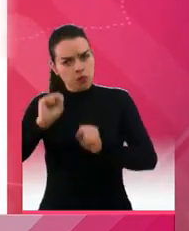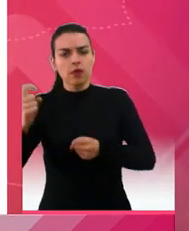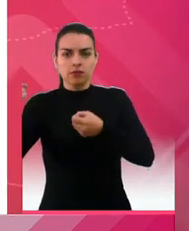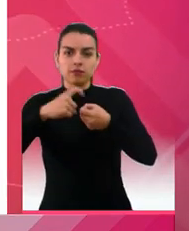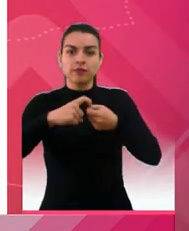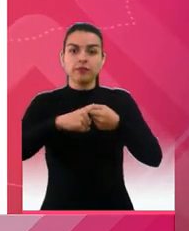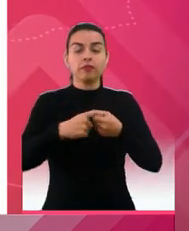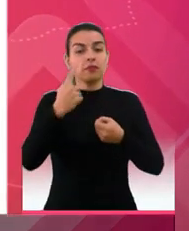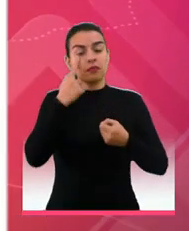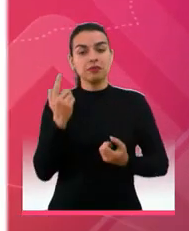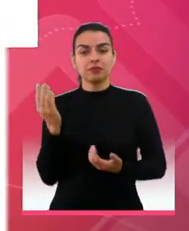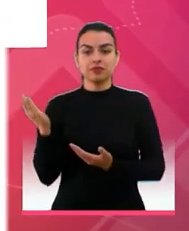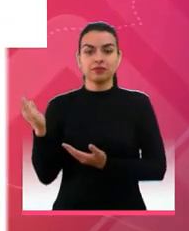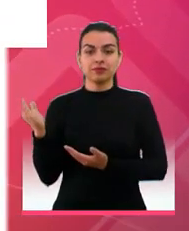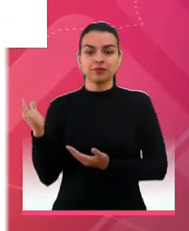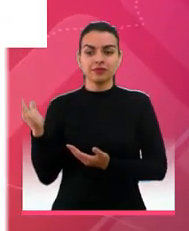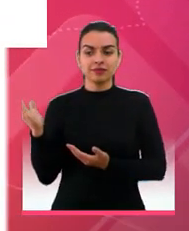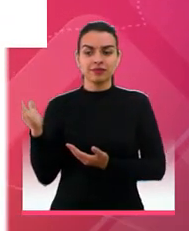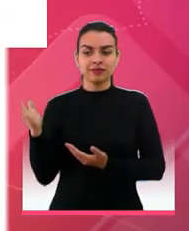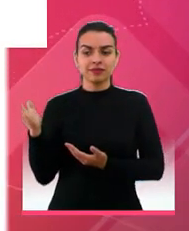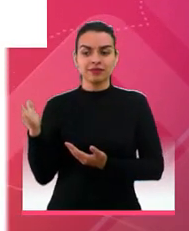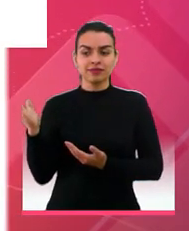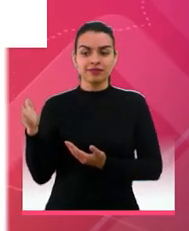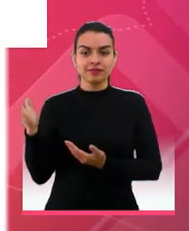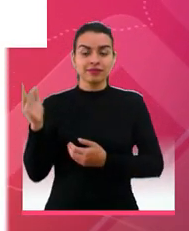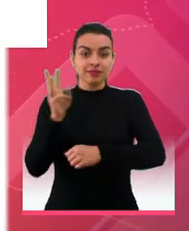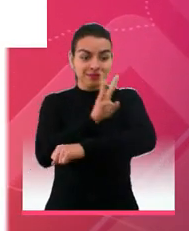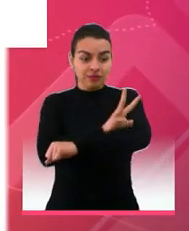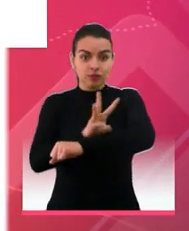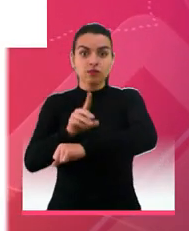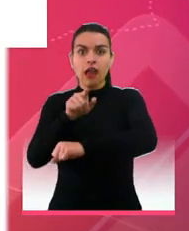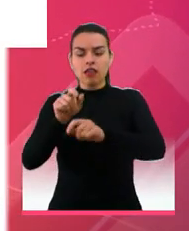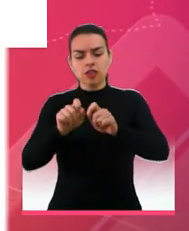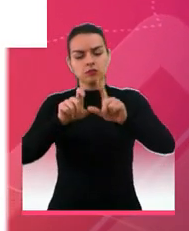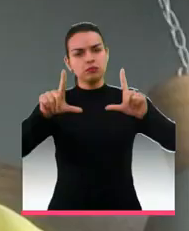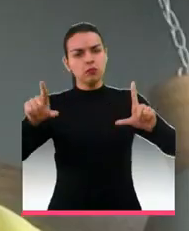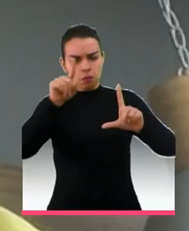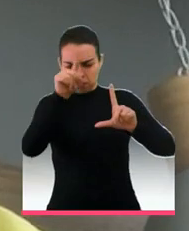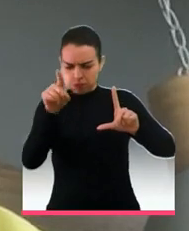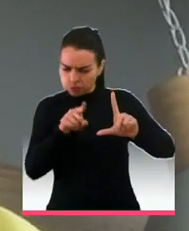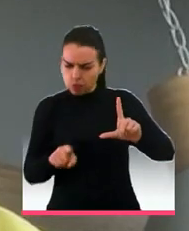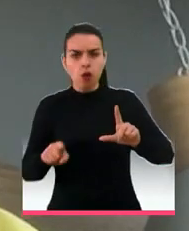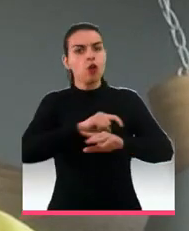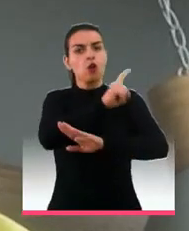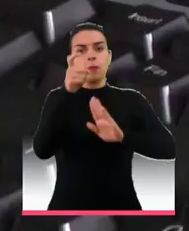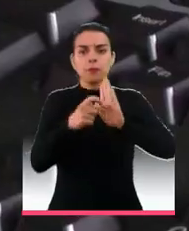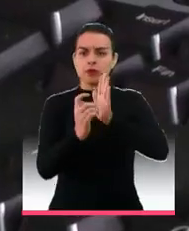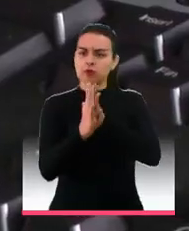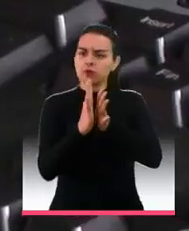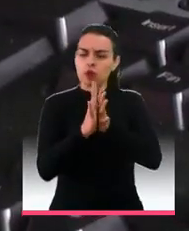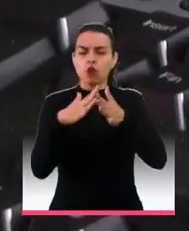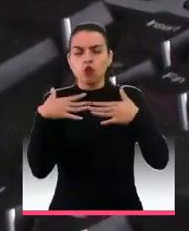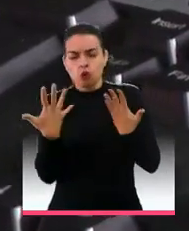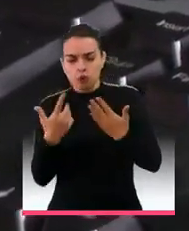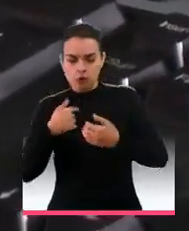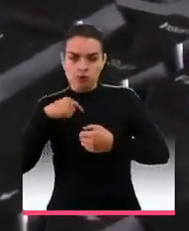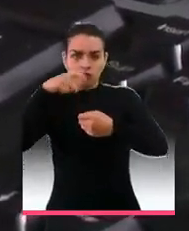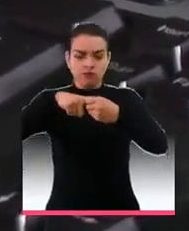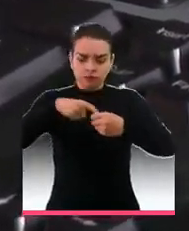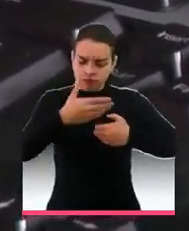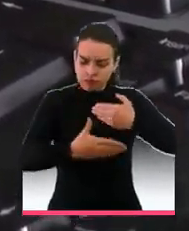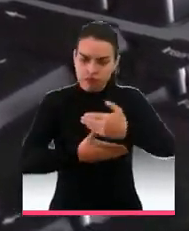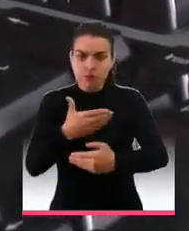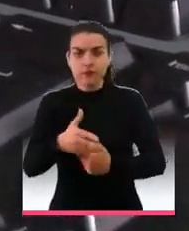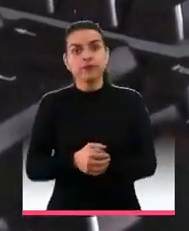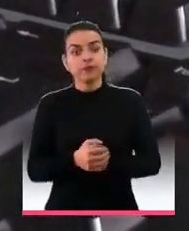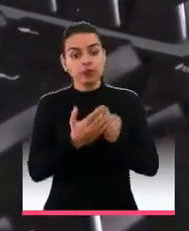plus punto edu puntocom allí encontrarás toda la información necesaria para poder materializar tu proceso de inscripción hacer los cursos desde